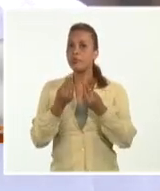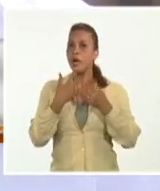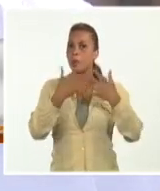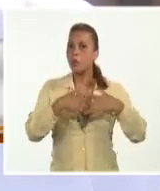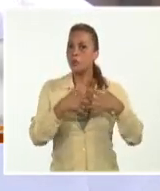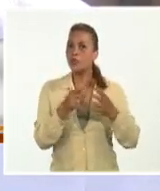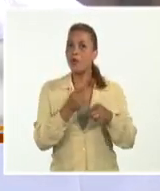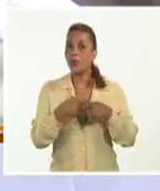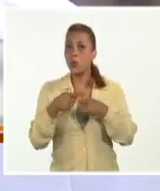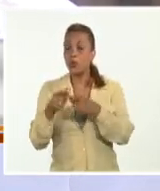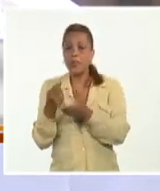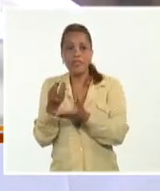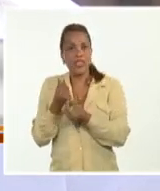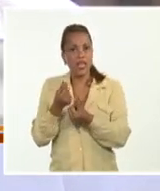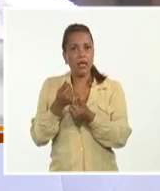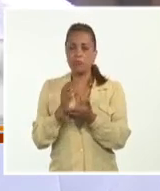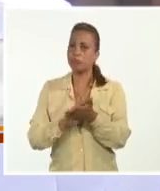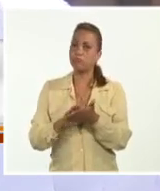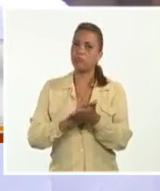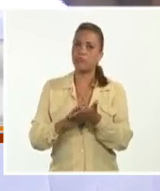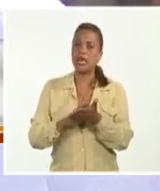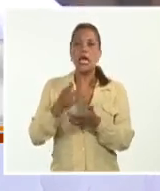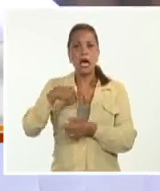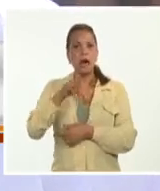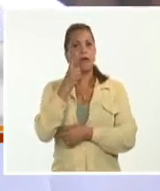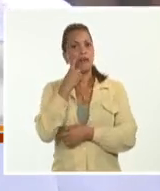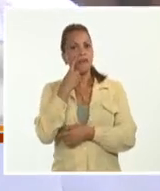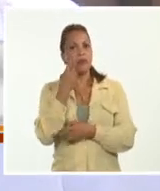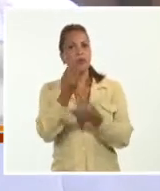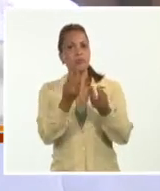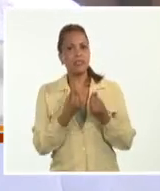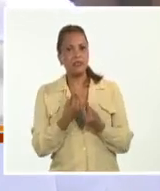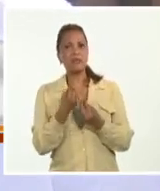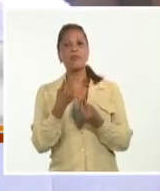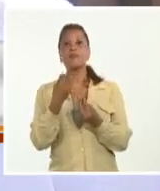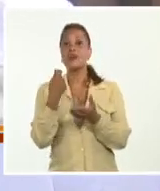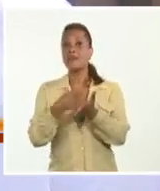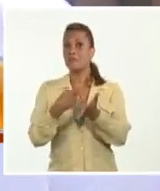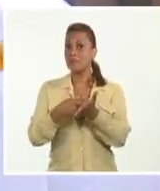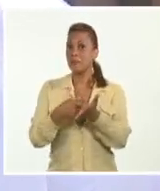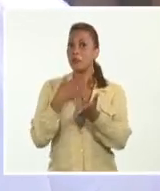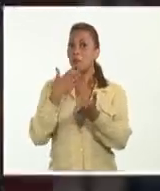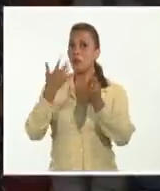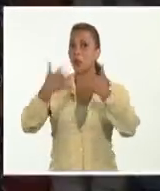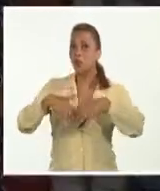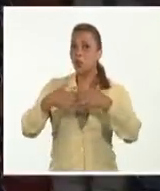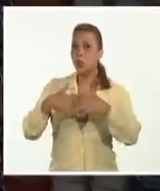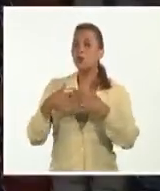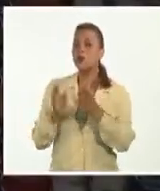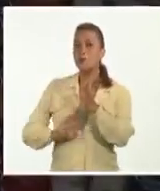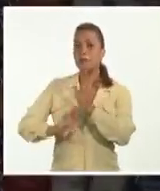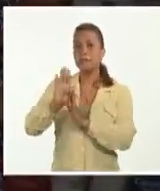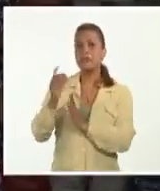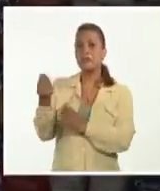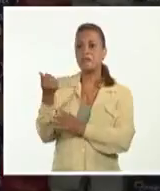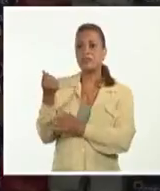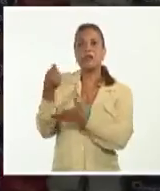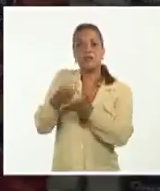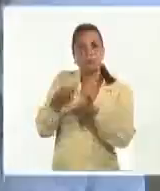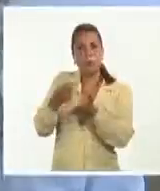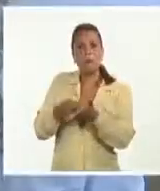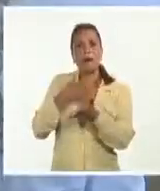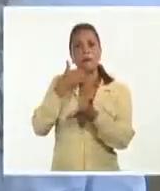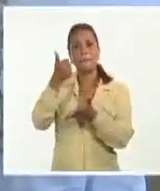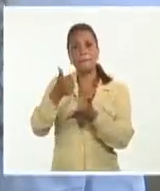y bueno ya ahora recibimos y bueno nos hemos sentido bien en un mental paulatino pero